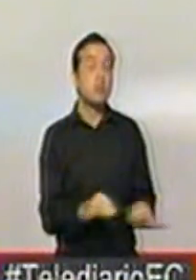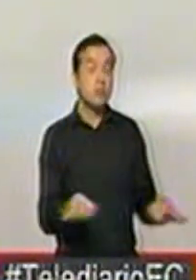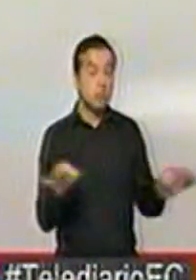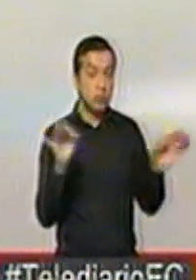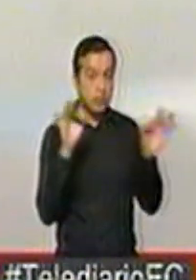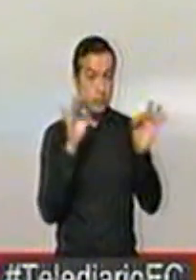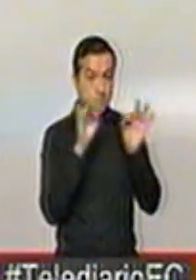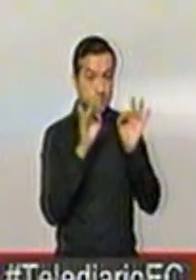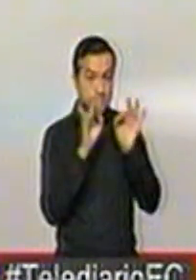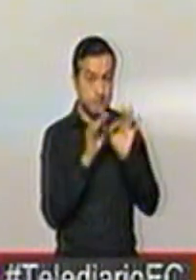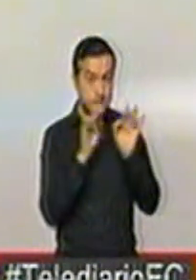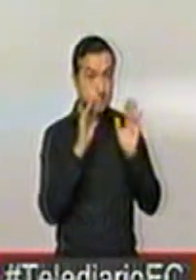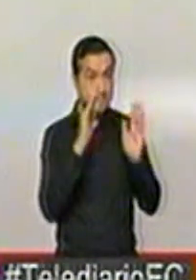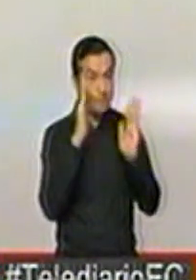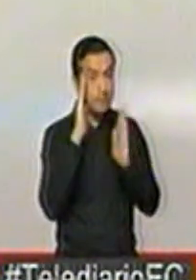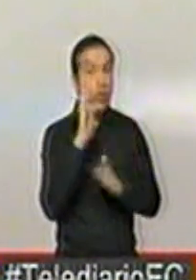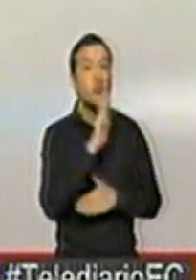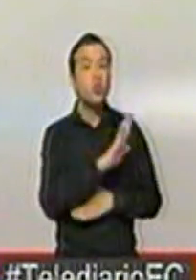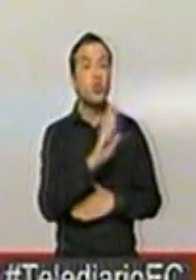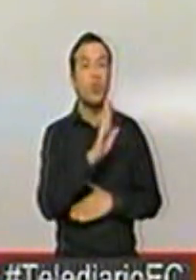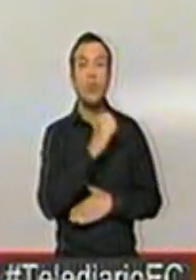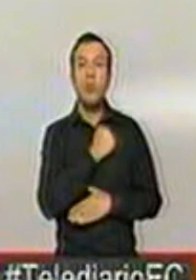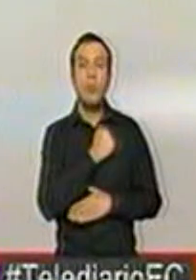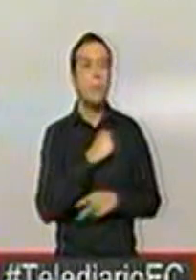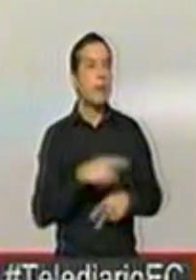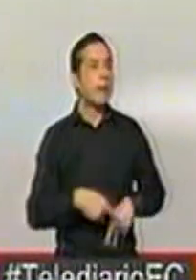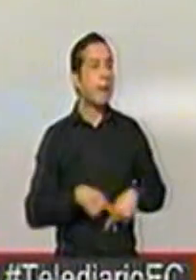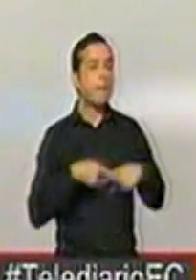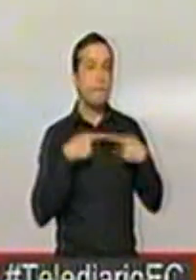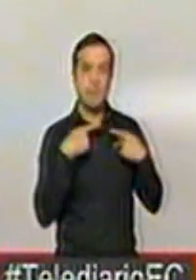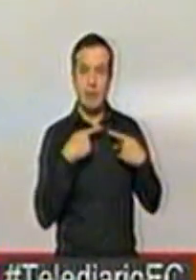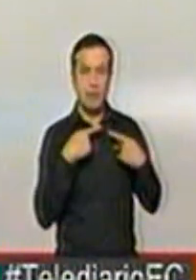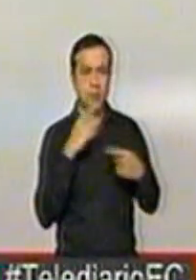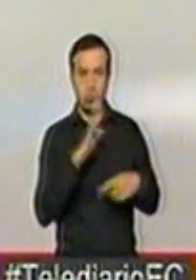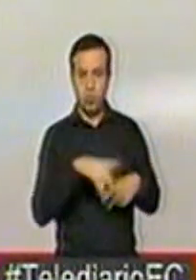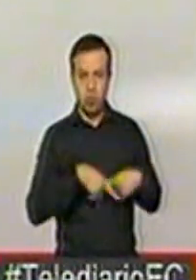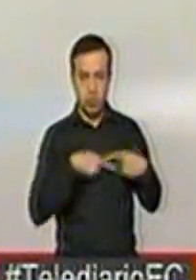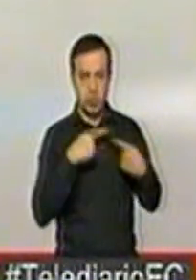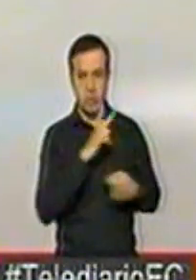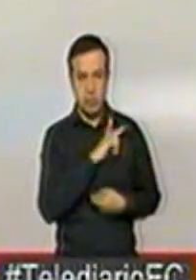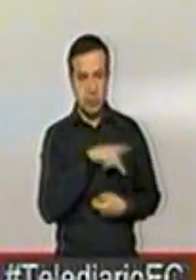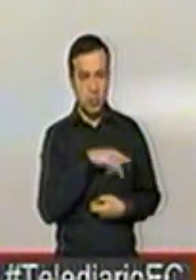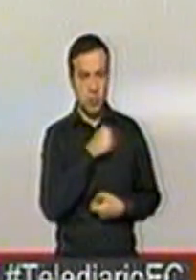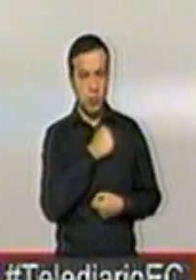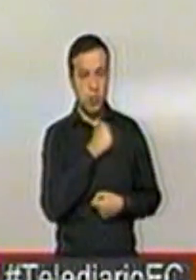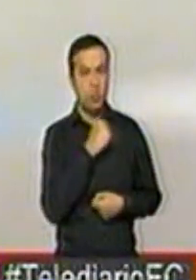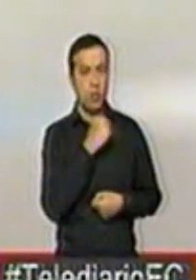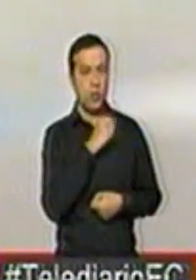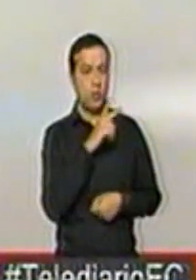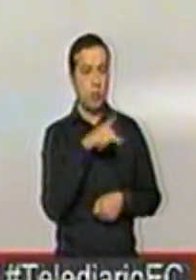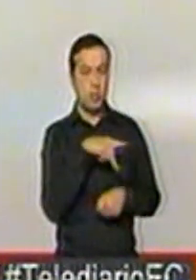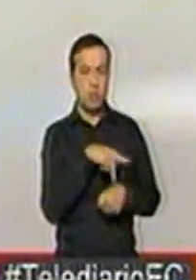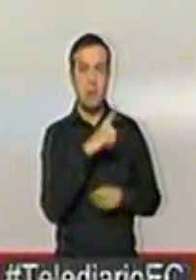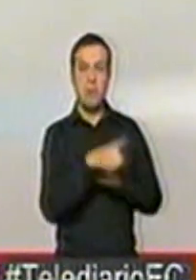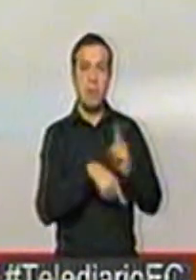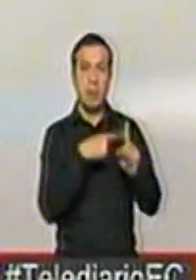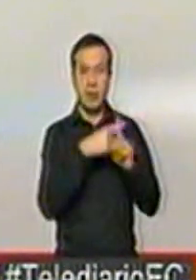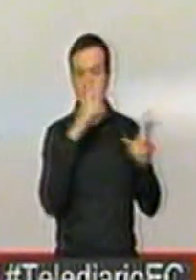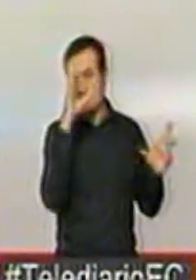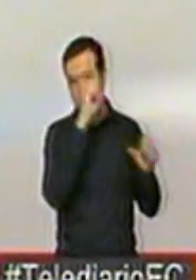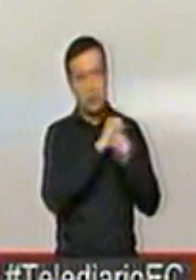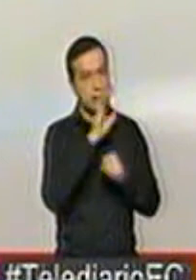efectivamente su vida tu vida no no solamente la del ejercicio profesional sino de las 24 horas y